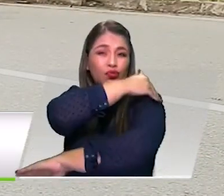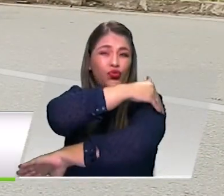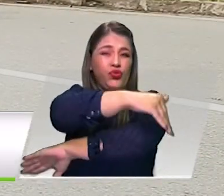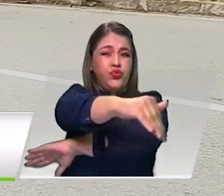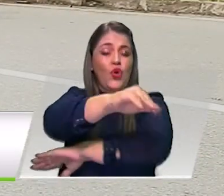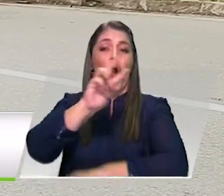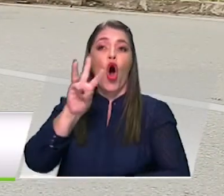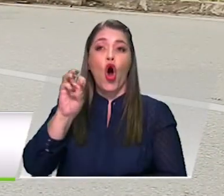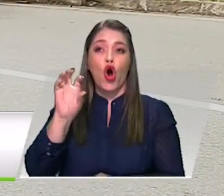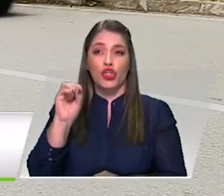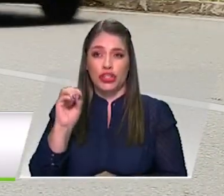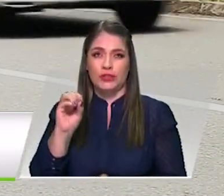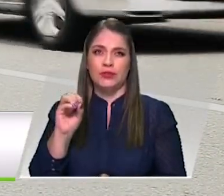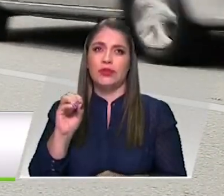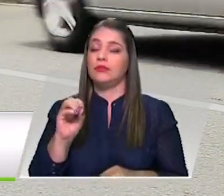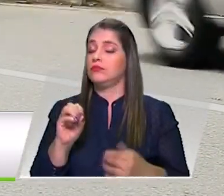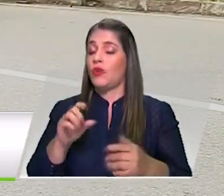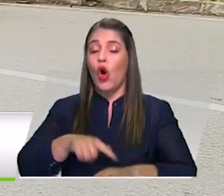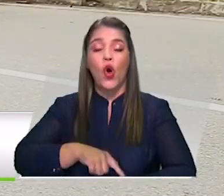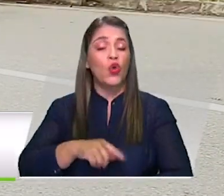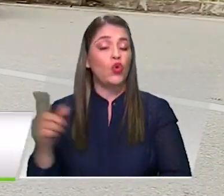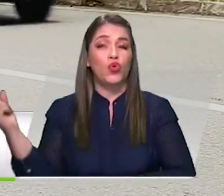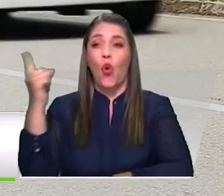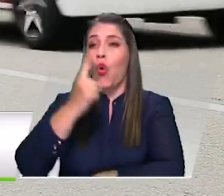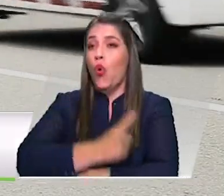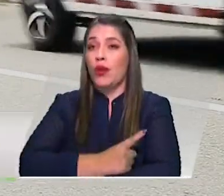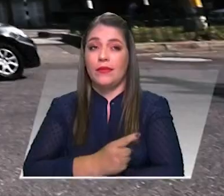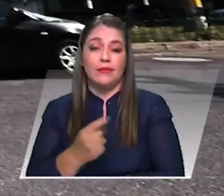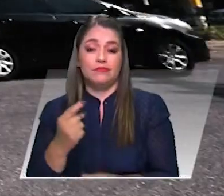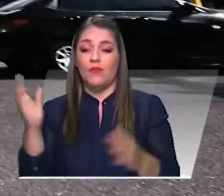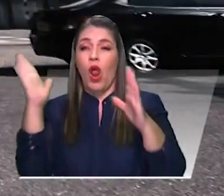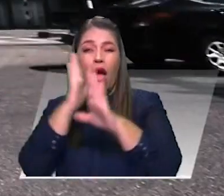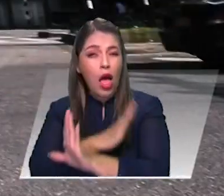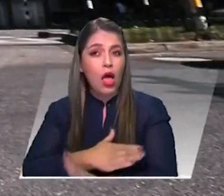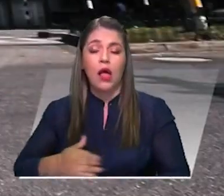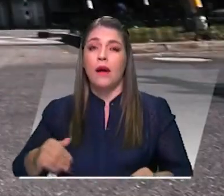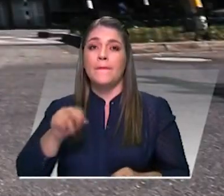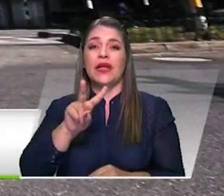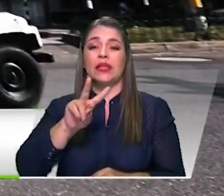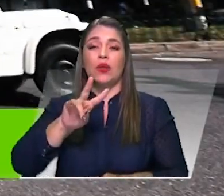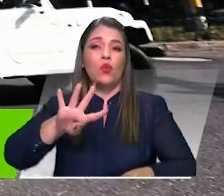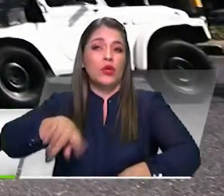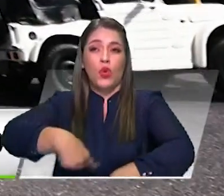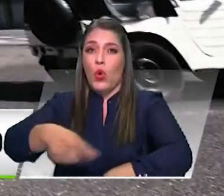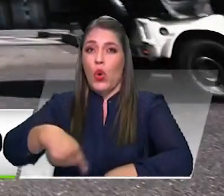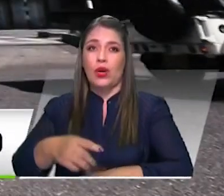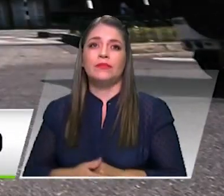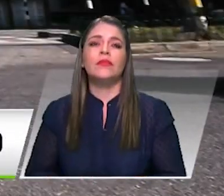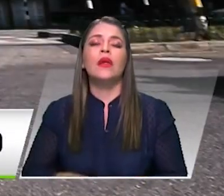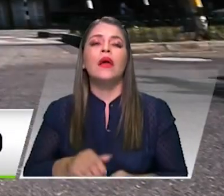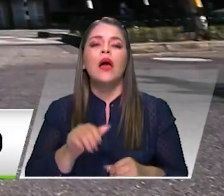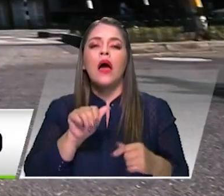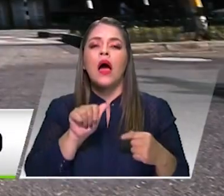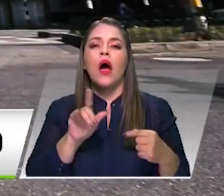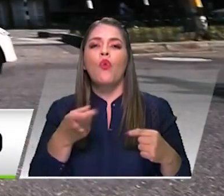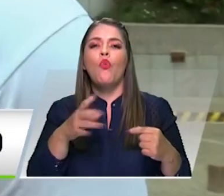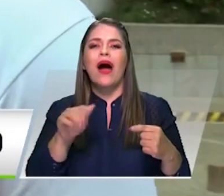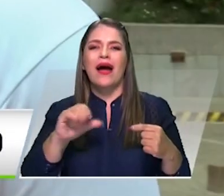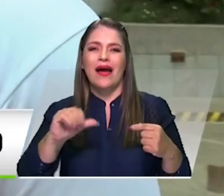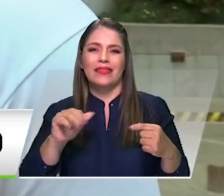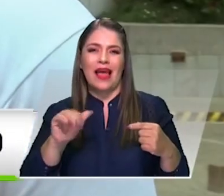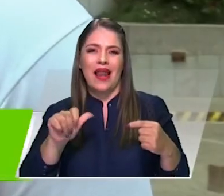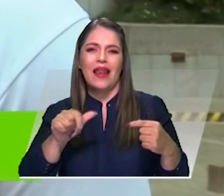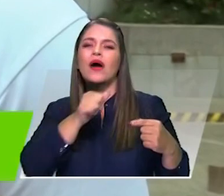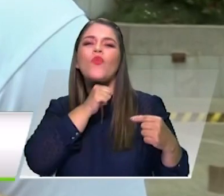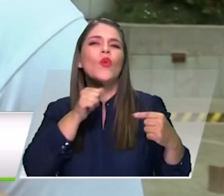velocidad regirá a las 24 horas en esta importante avenida, desde el sector de la Agua Catala hasta la 80 con la 80. Mucha